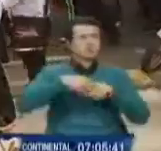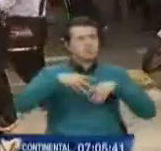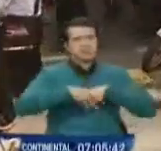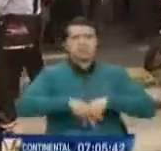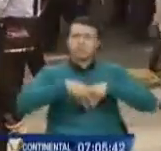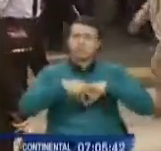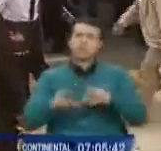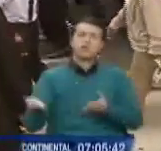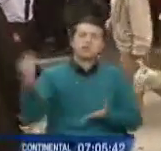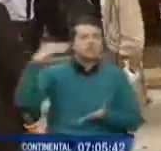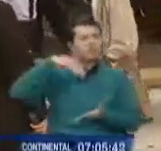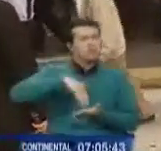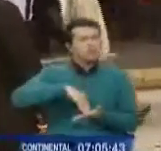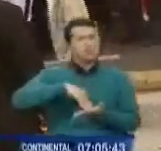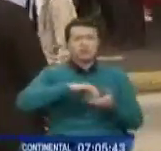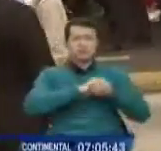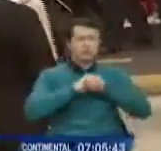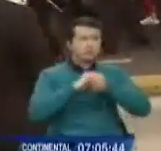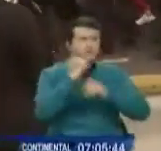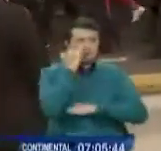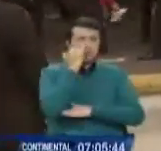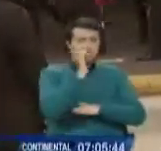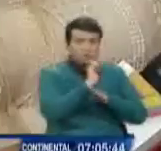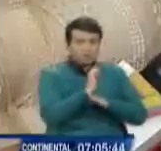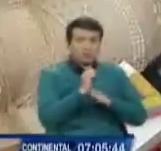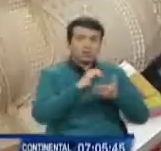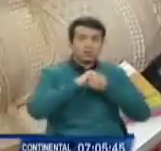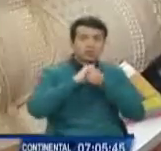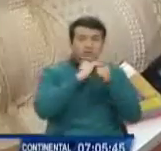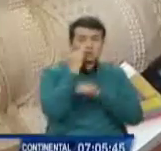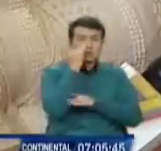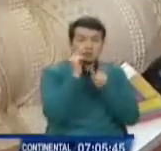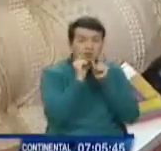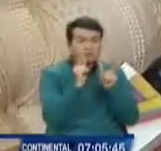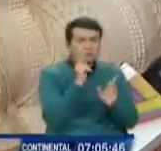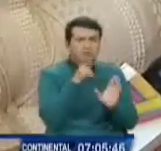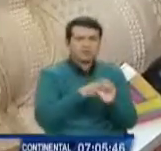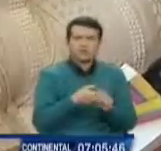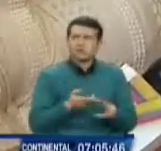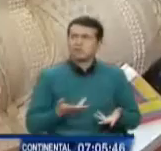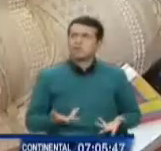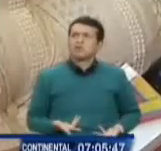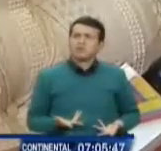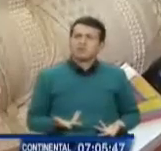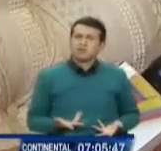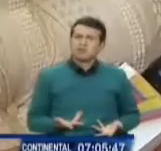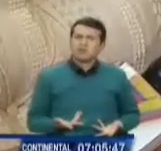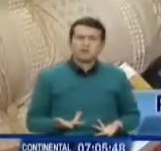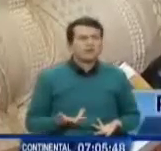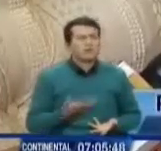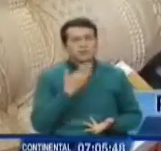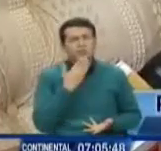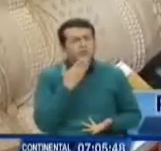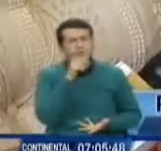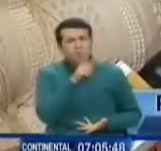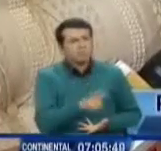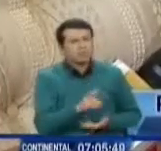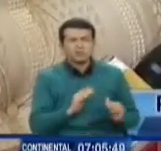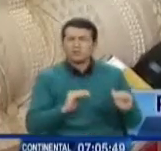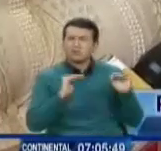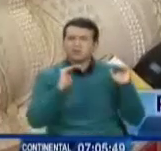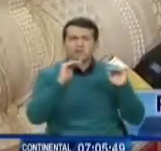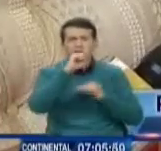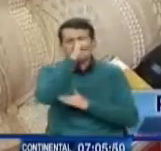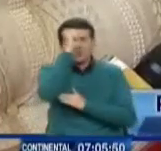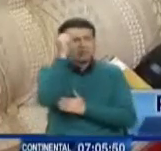organizada nuevamente por la CONAIE y Ecuarunari. Construir una heroína, darle una visibilidad